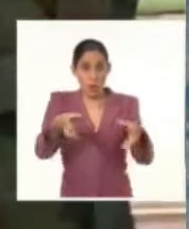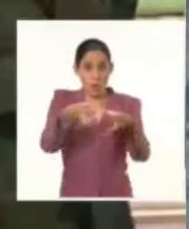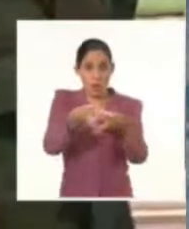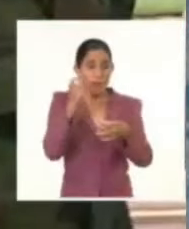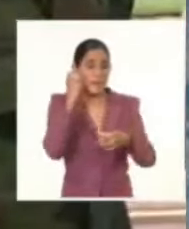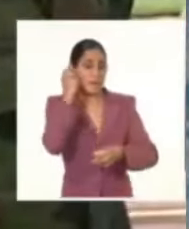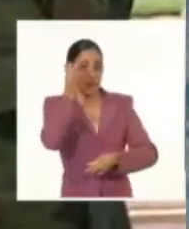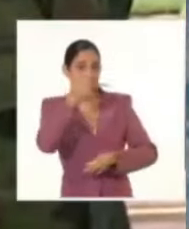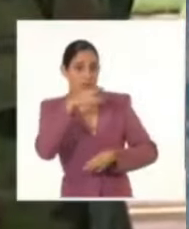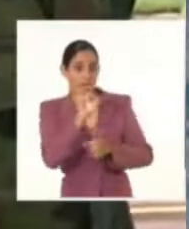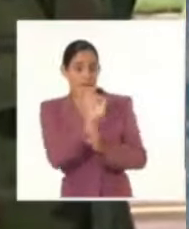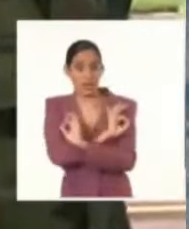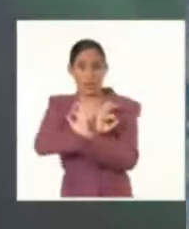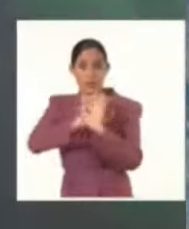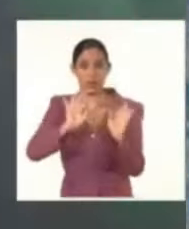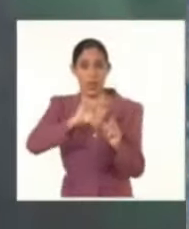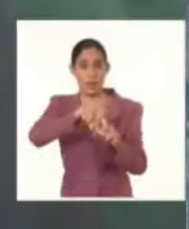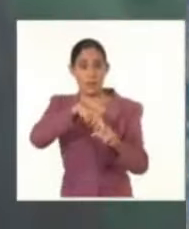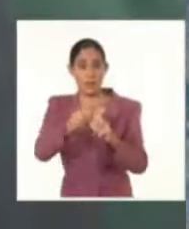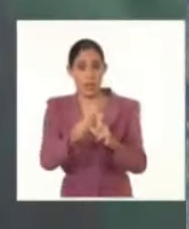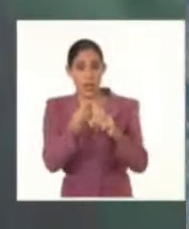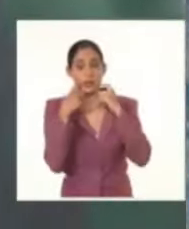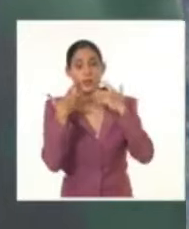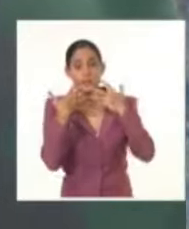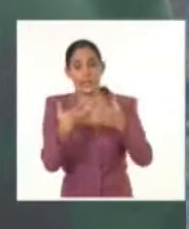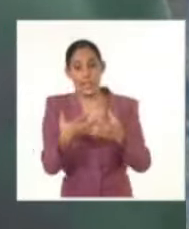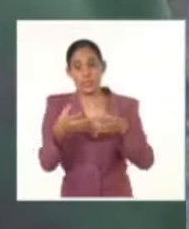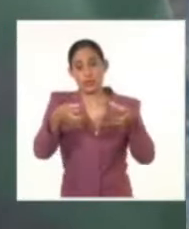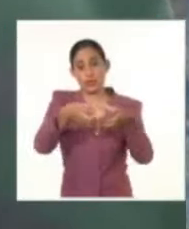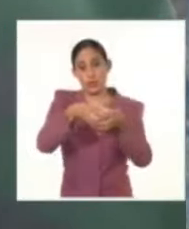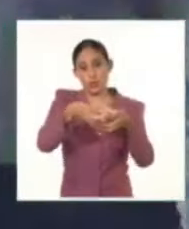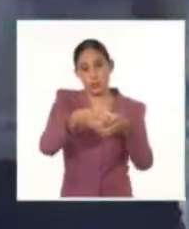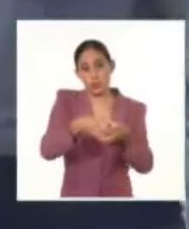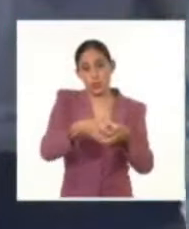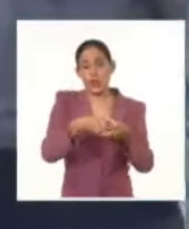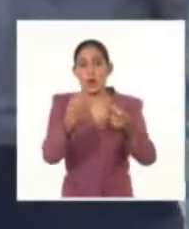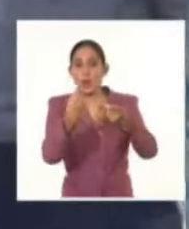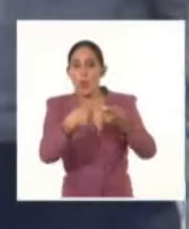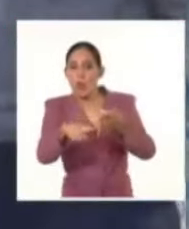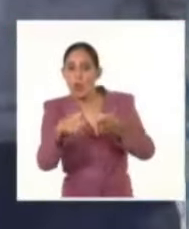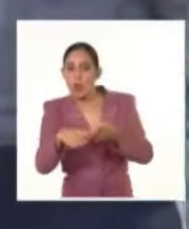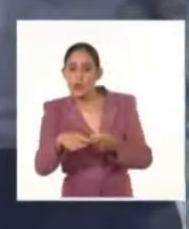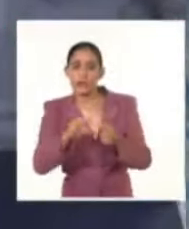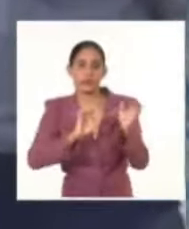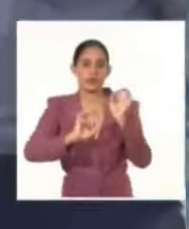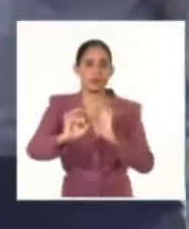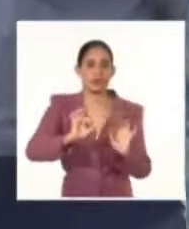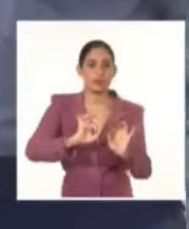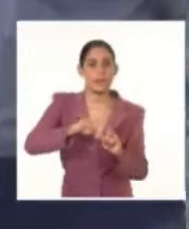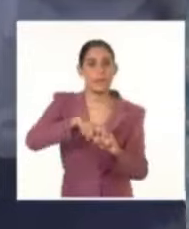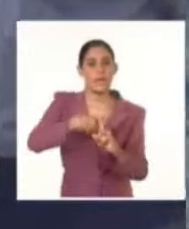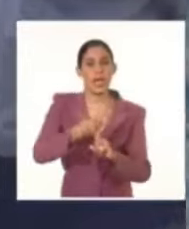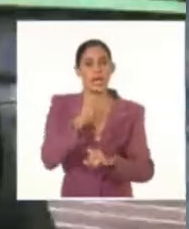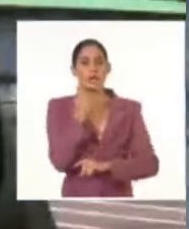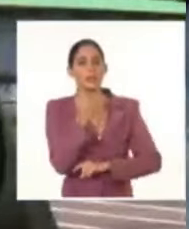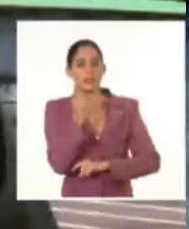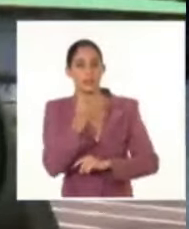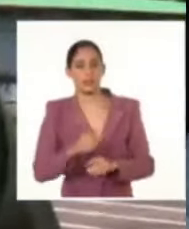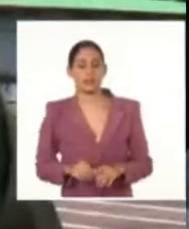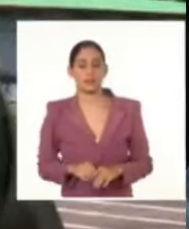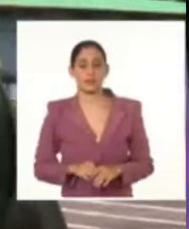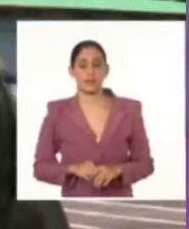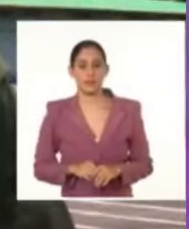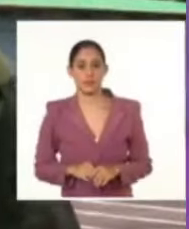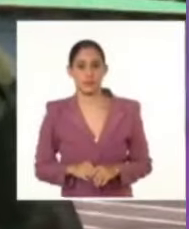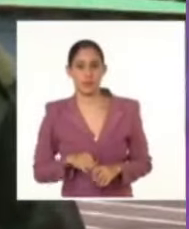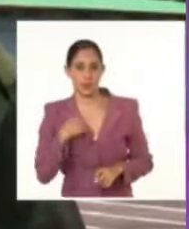Nacional, fuerzas de destino especial del Destacamento Naval de Tropas Guardafronteras y la Policía Nacional Revolucionaria. Sí, nosotros